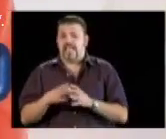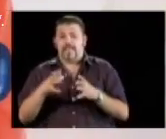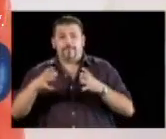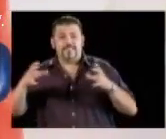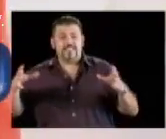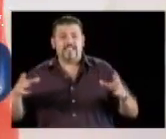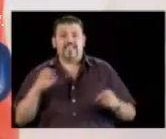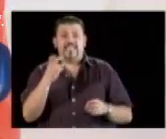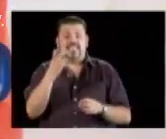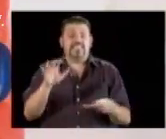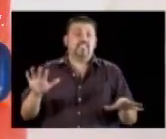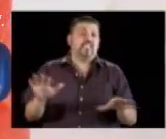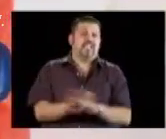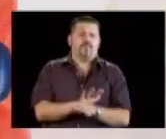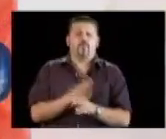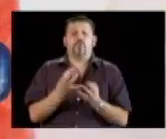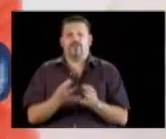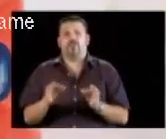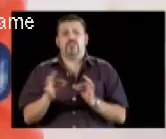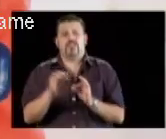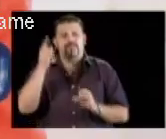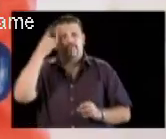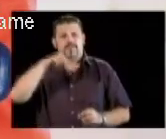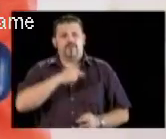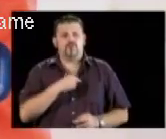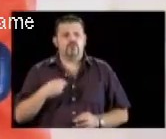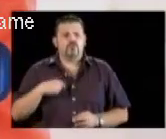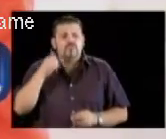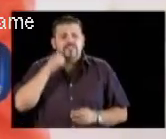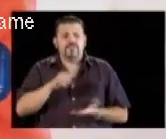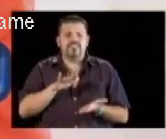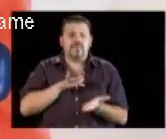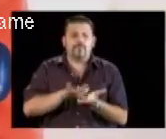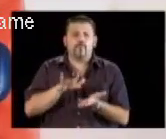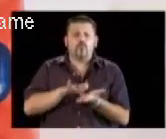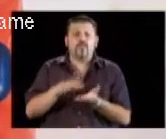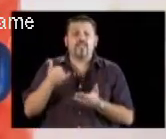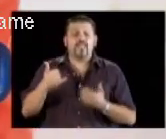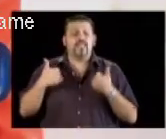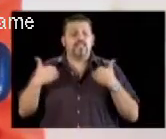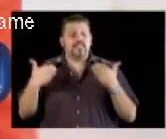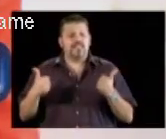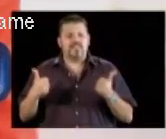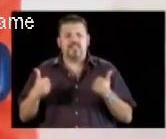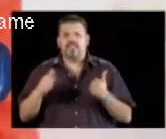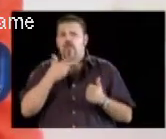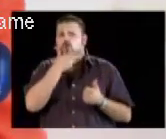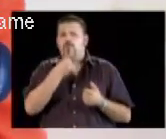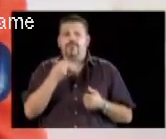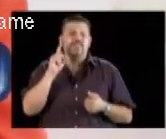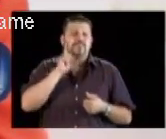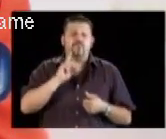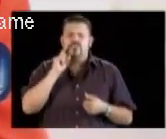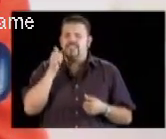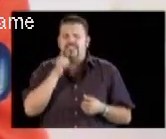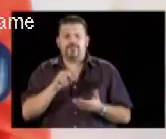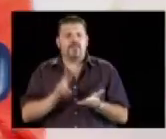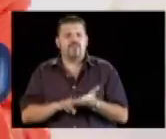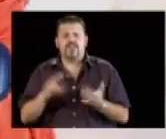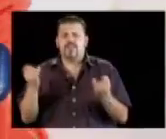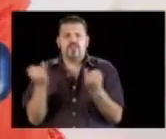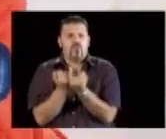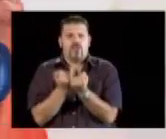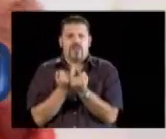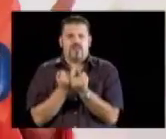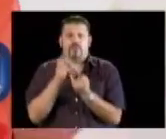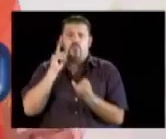tan importante para nuestra sociedad. Apoyar y entender que hombres y mujeres valemos exactamente lo mismo,